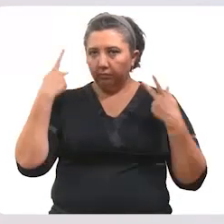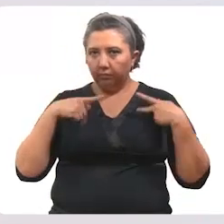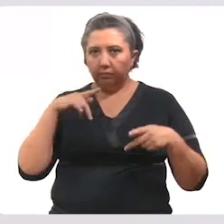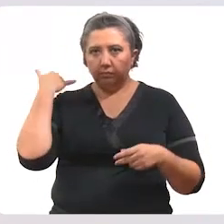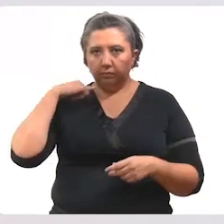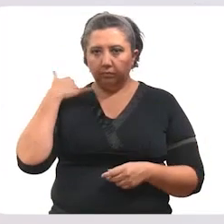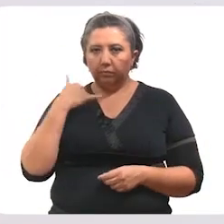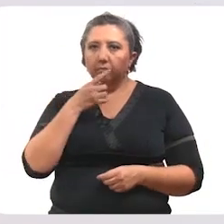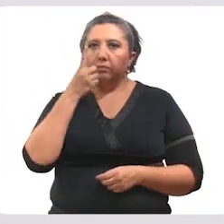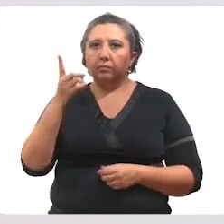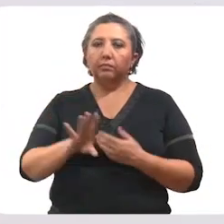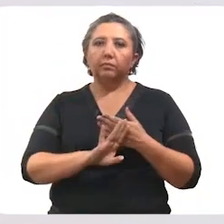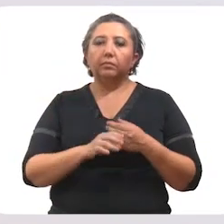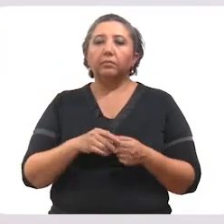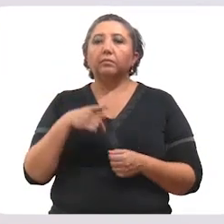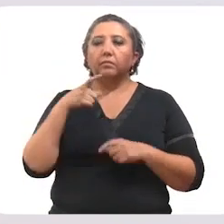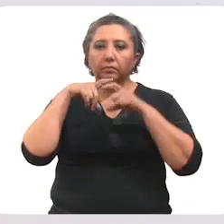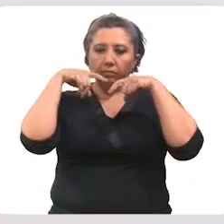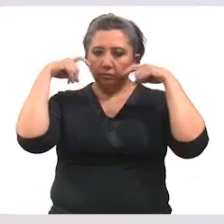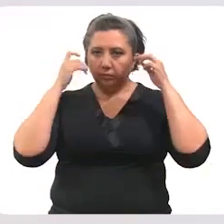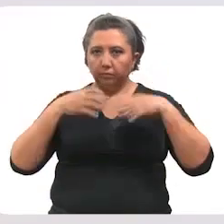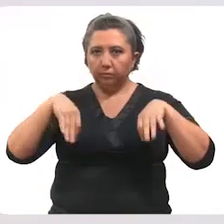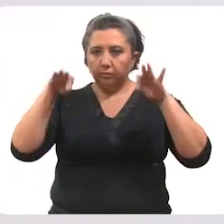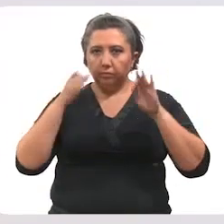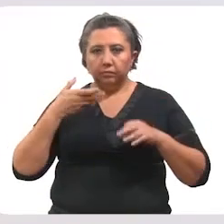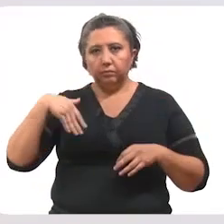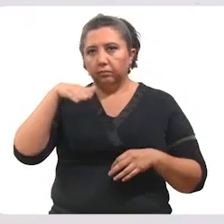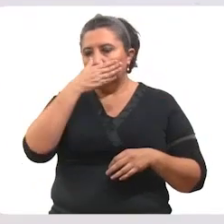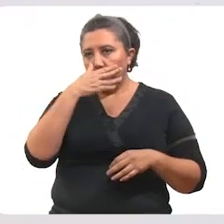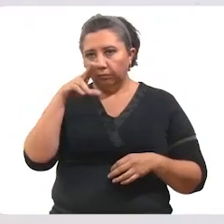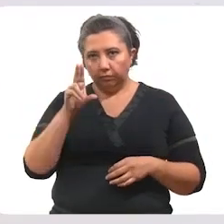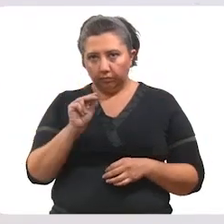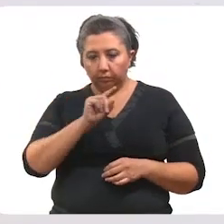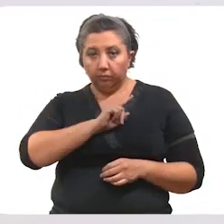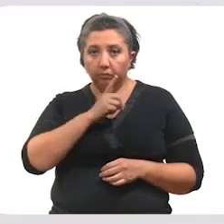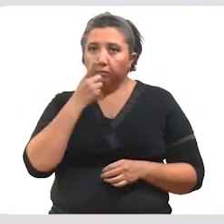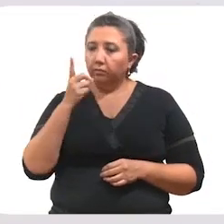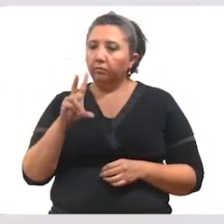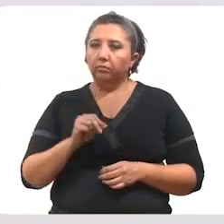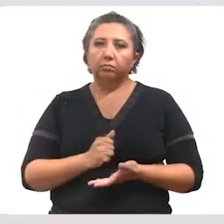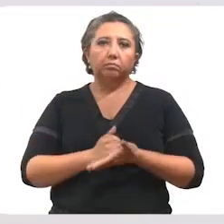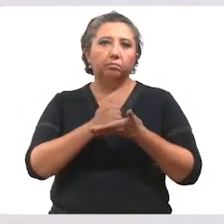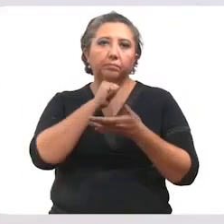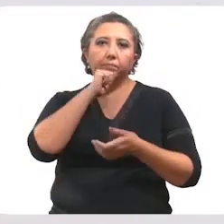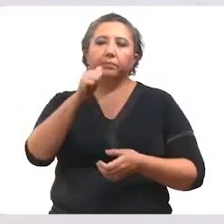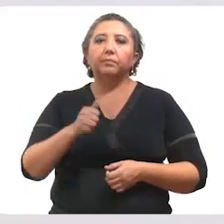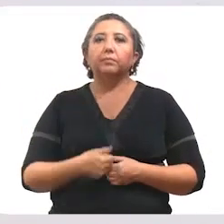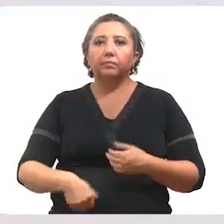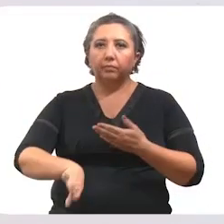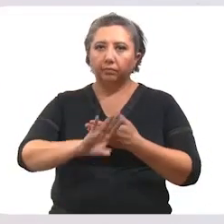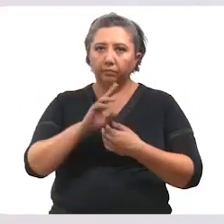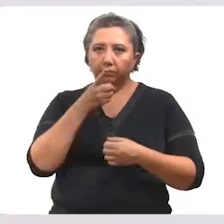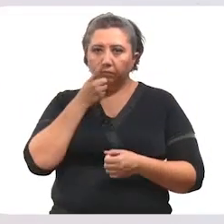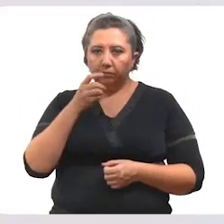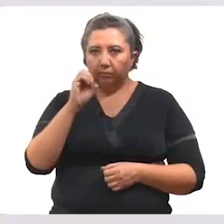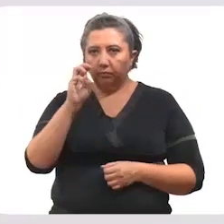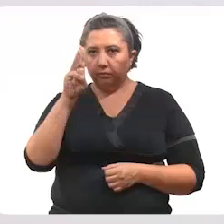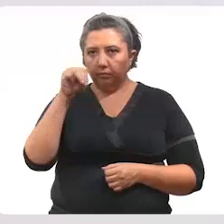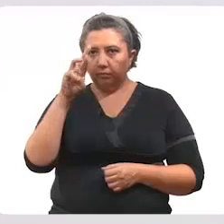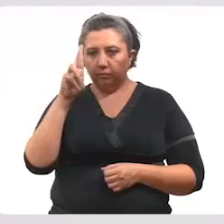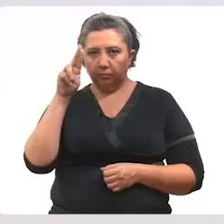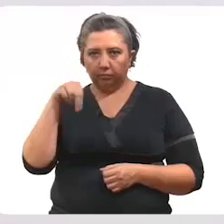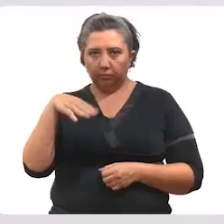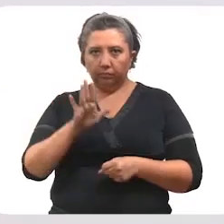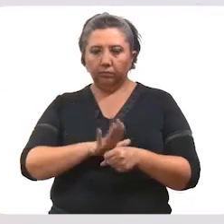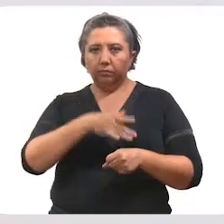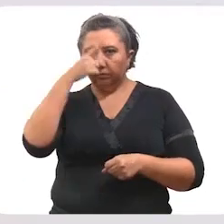población yucateca evitar el uso de cubrebocas de tela o pañoletas, ya que está descrito que no brinda ninguna protección contra la variante Omicron,